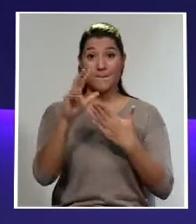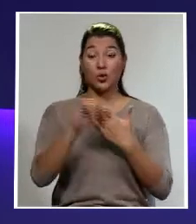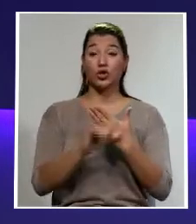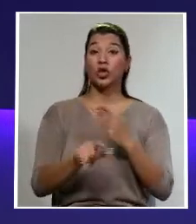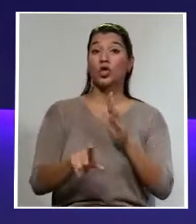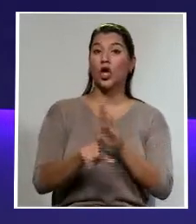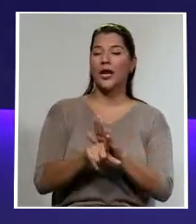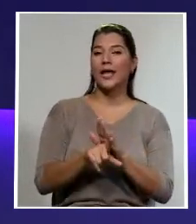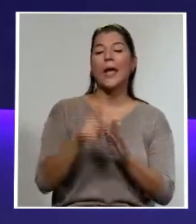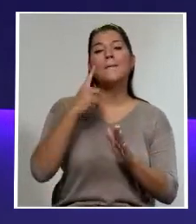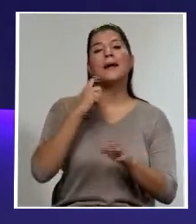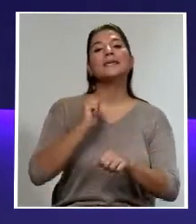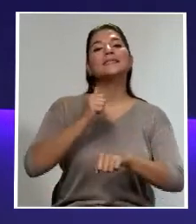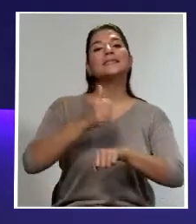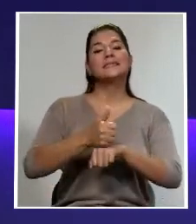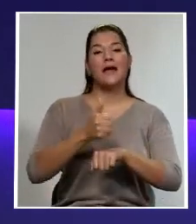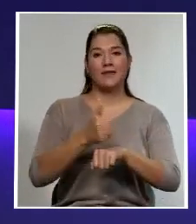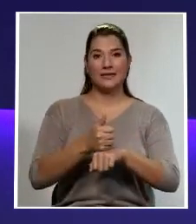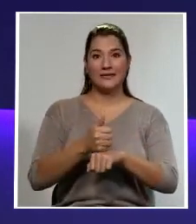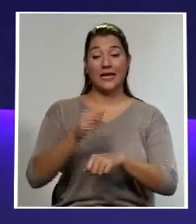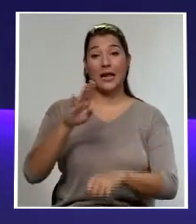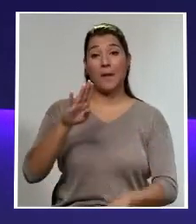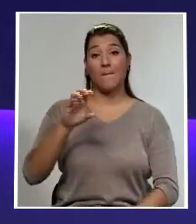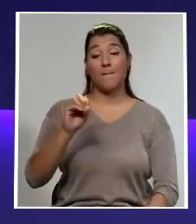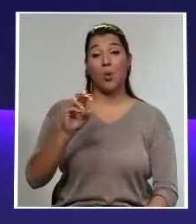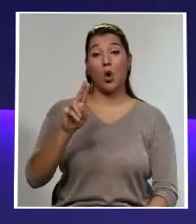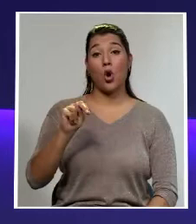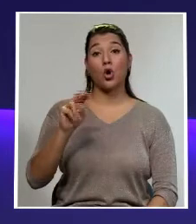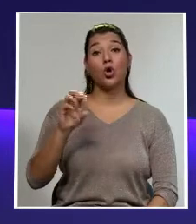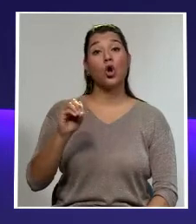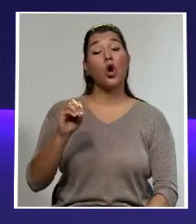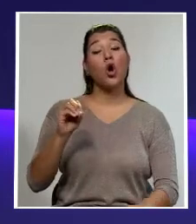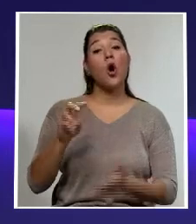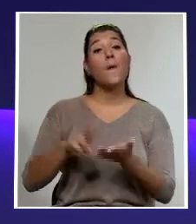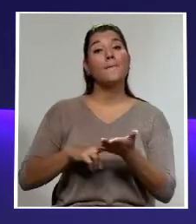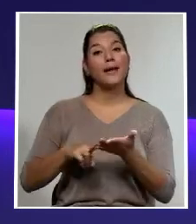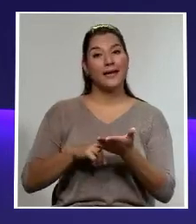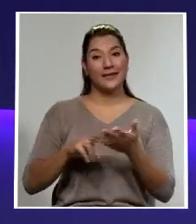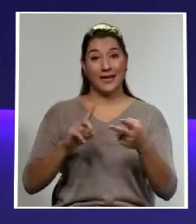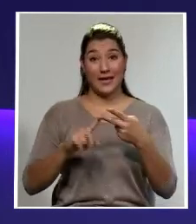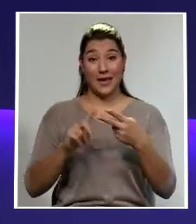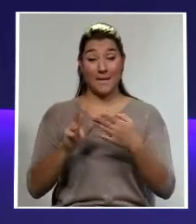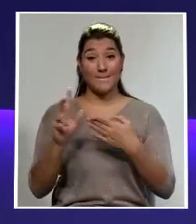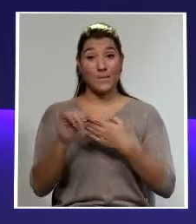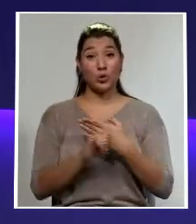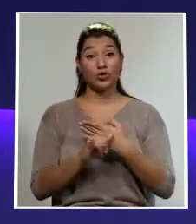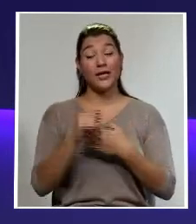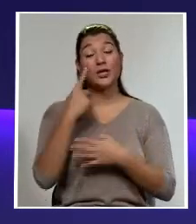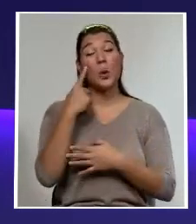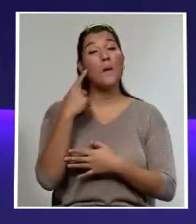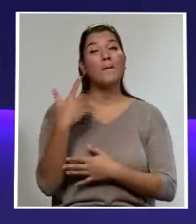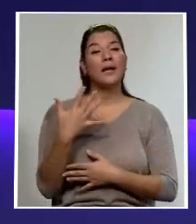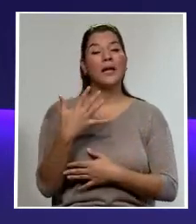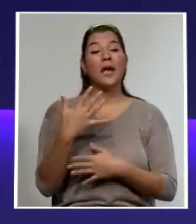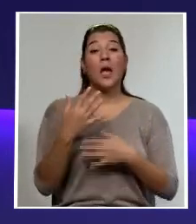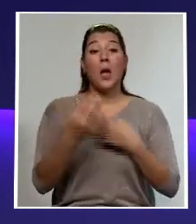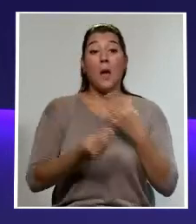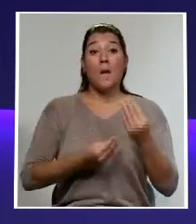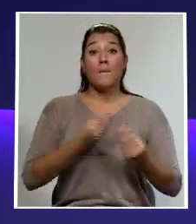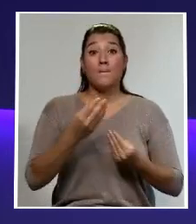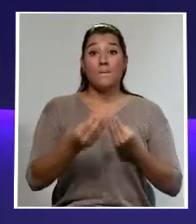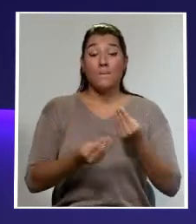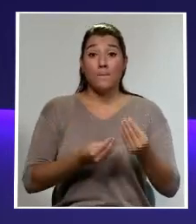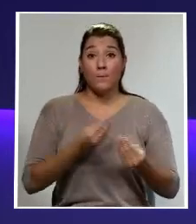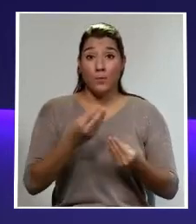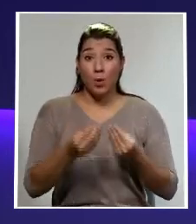instrumento financiero llamado bonos verdes y un proyecto para regular la generación distribuida de electricidad